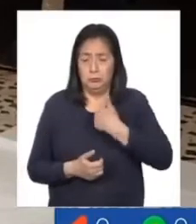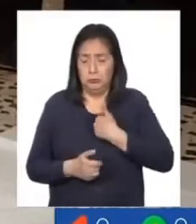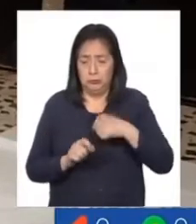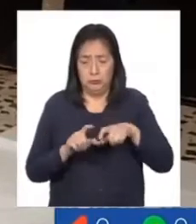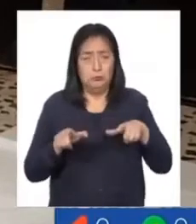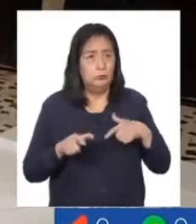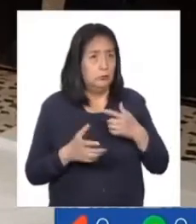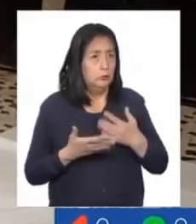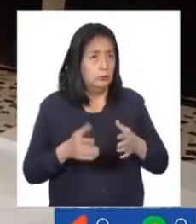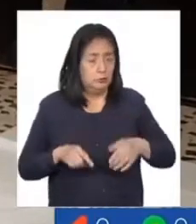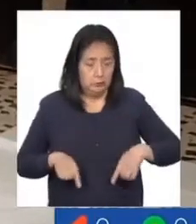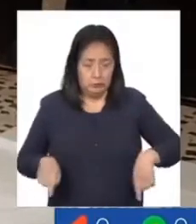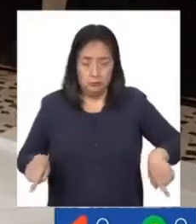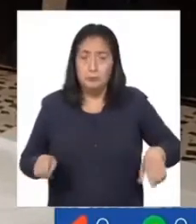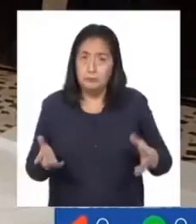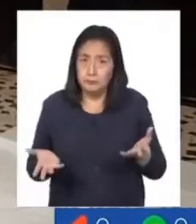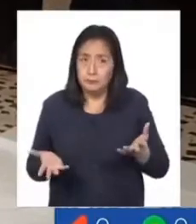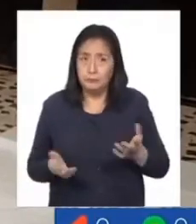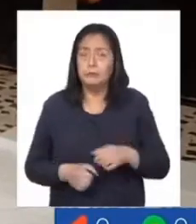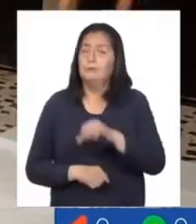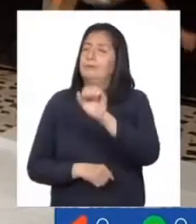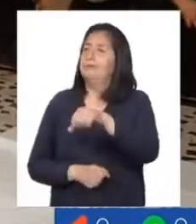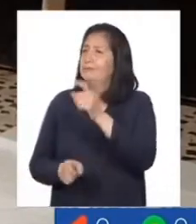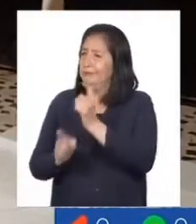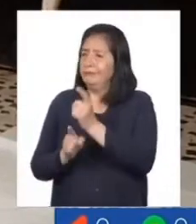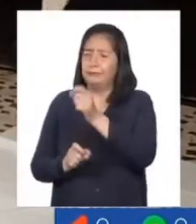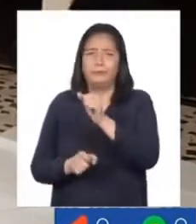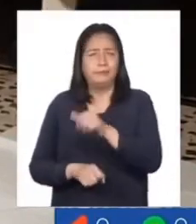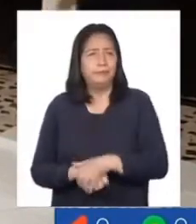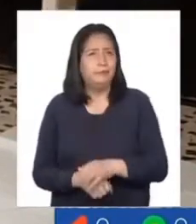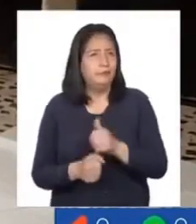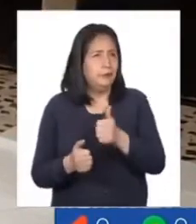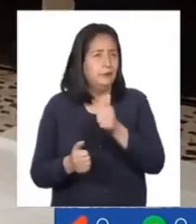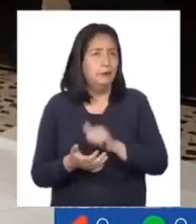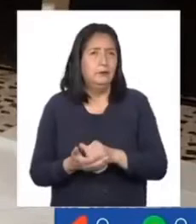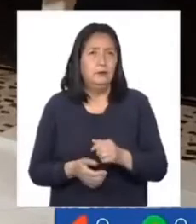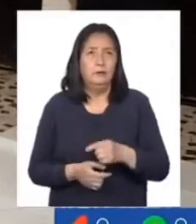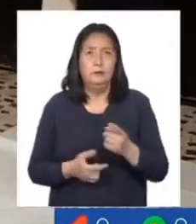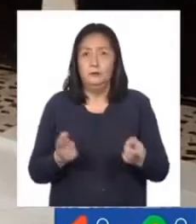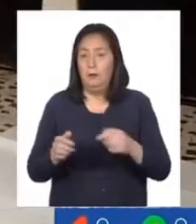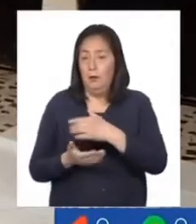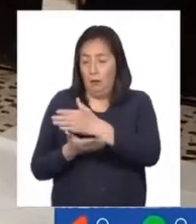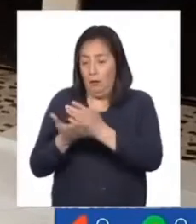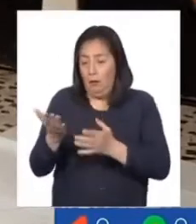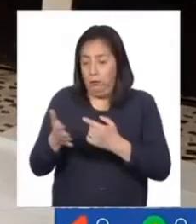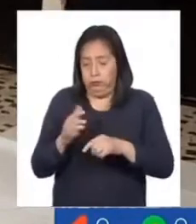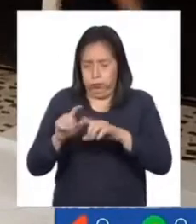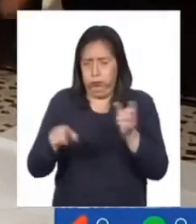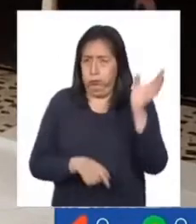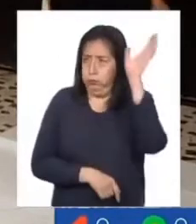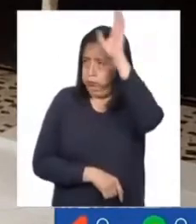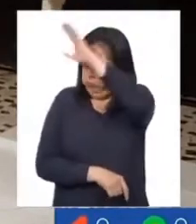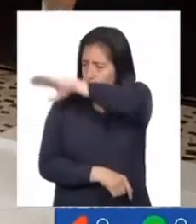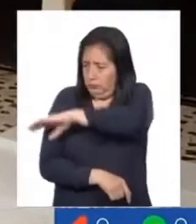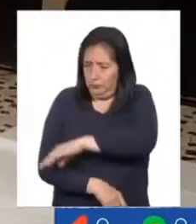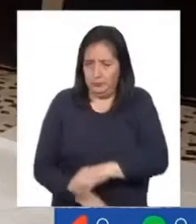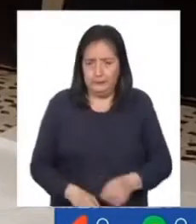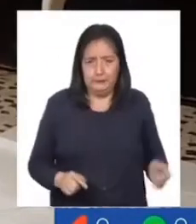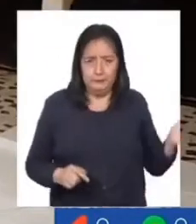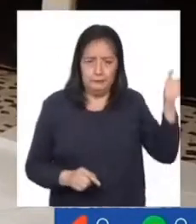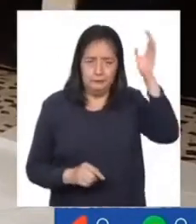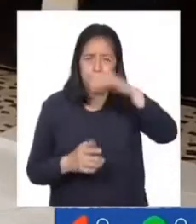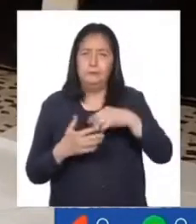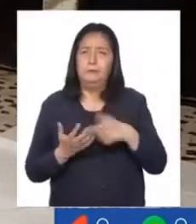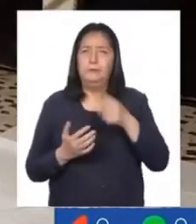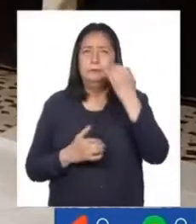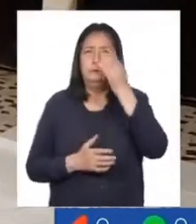nuestros brazos y piernas totalmente extendidas? ¡Excelente! ¡Sí! ¡Sí! Esto formaría parte de nuestra esfera imaginaria.